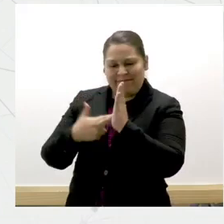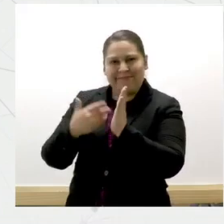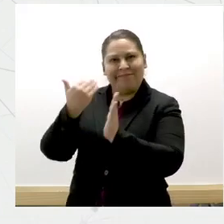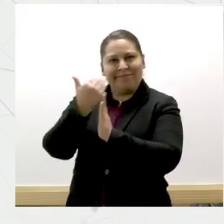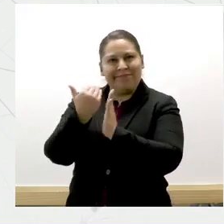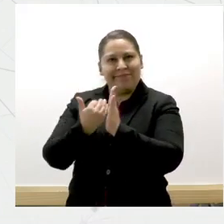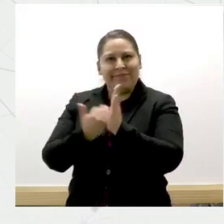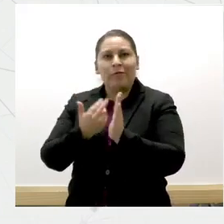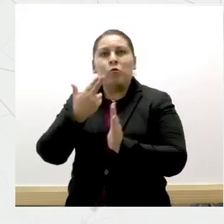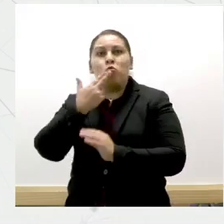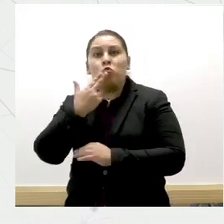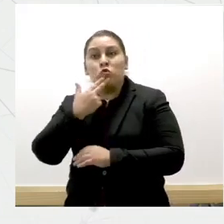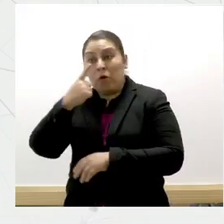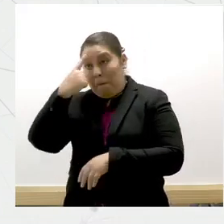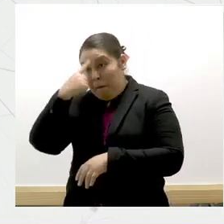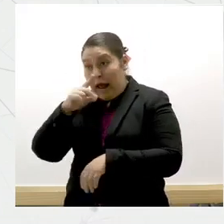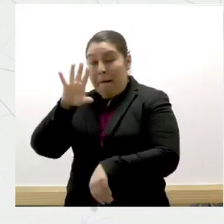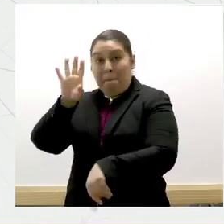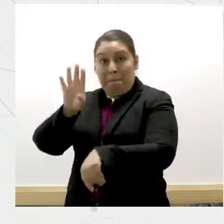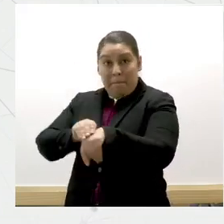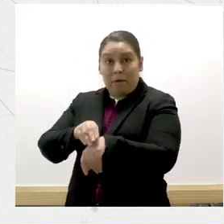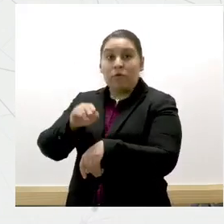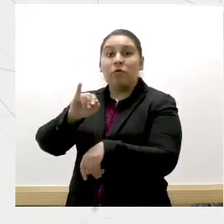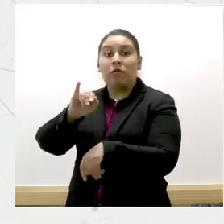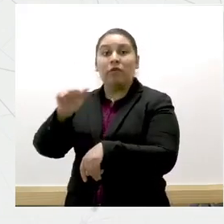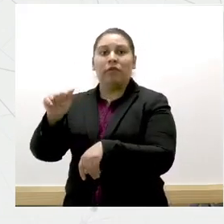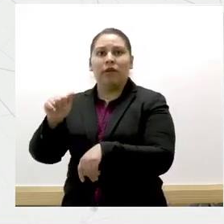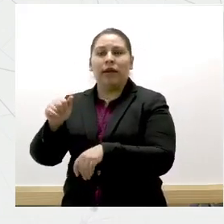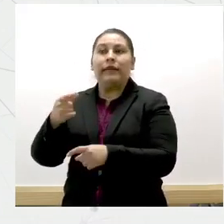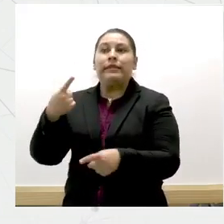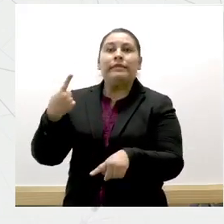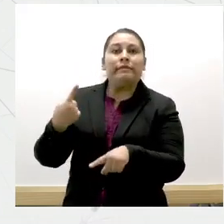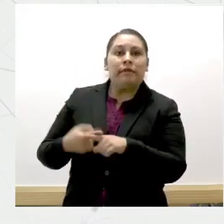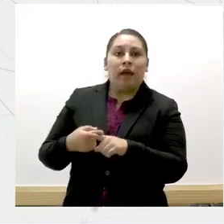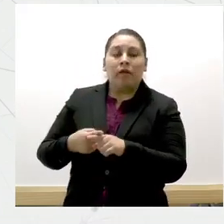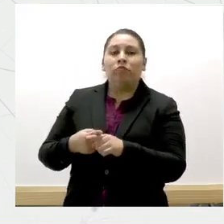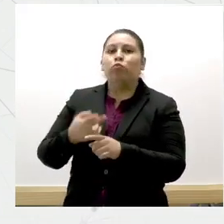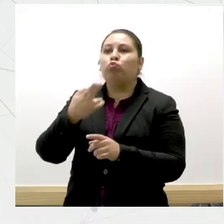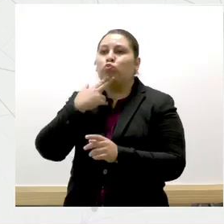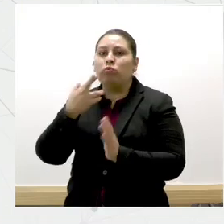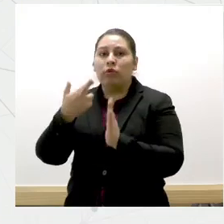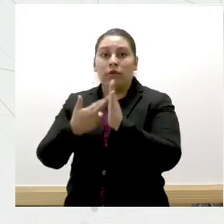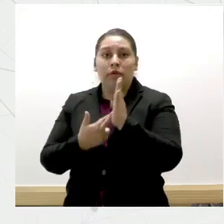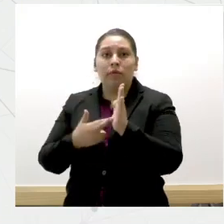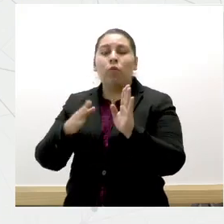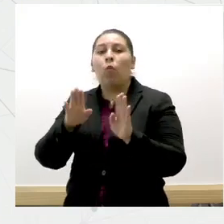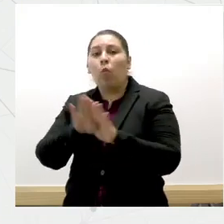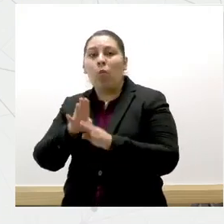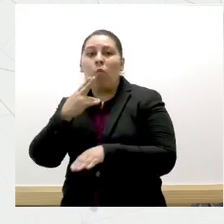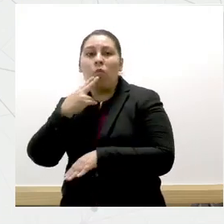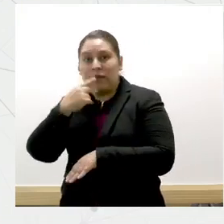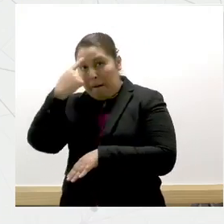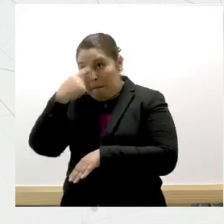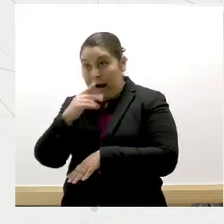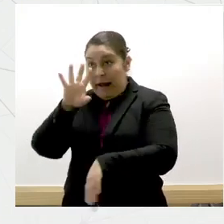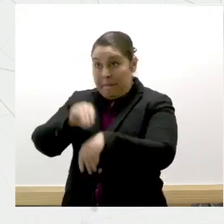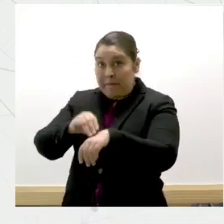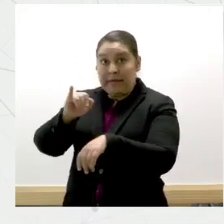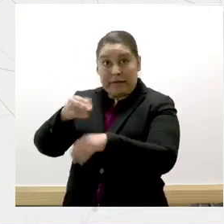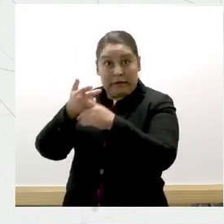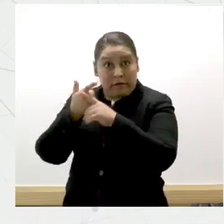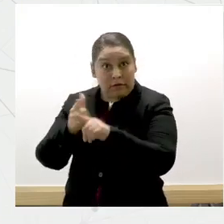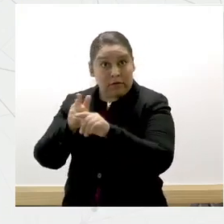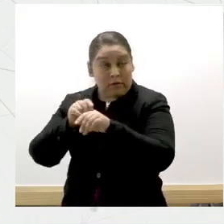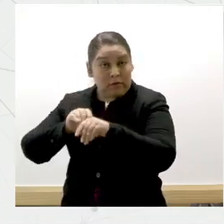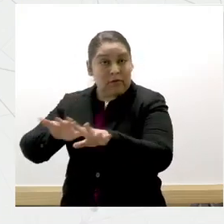son permitidos, qué usos deben de estar sujetos a autorización, qué usos no se van a poder permitir de ninguna de